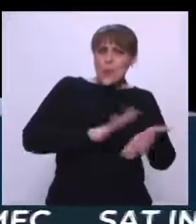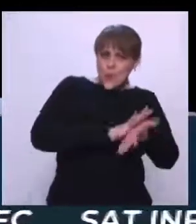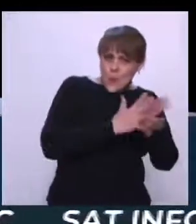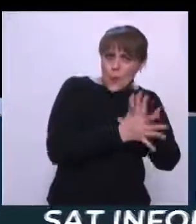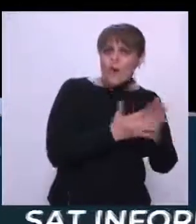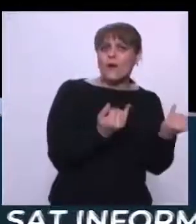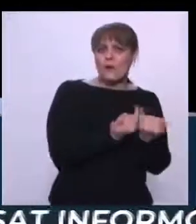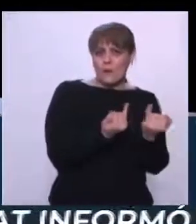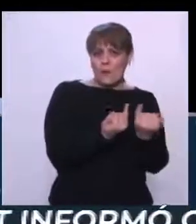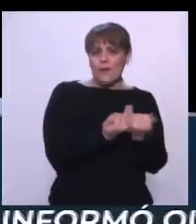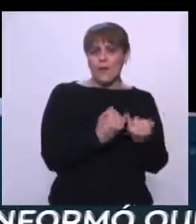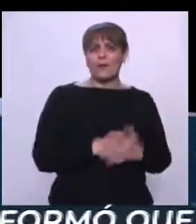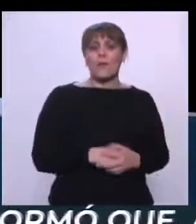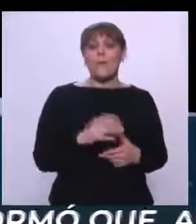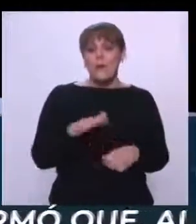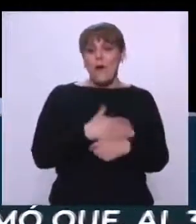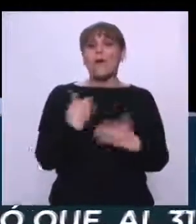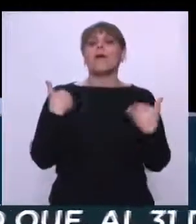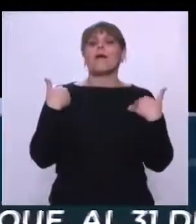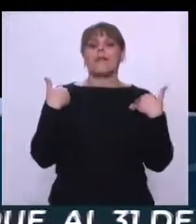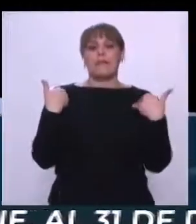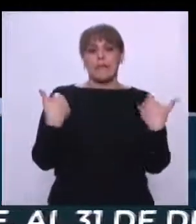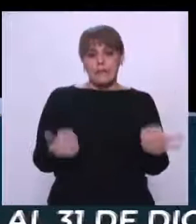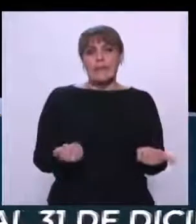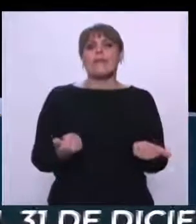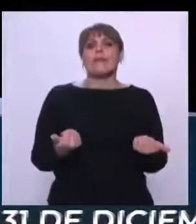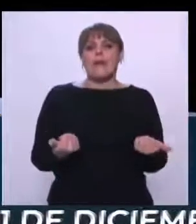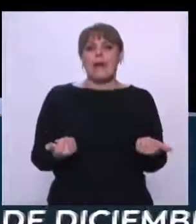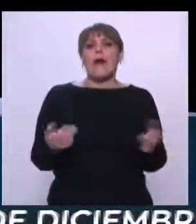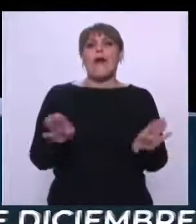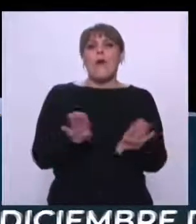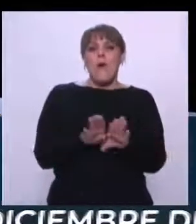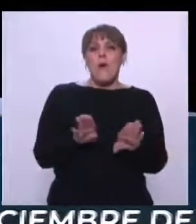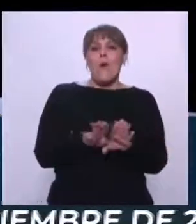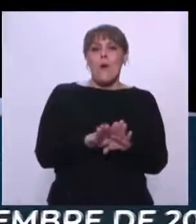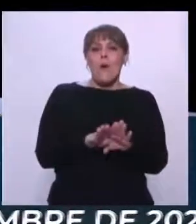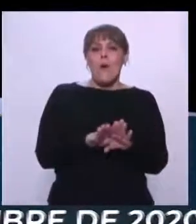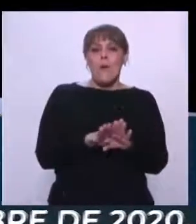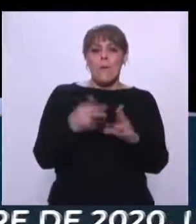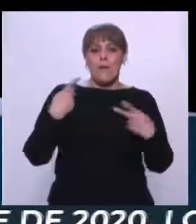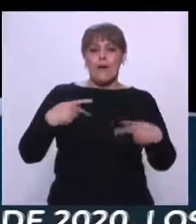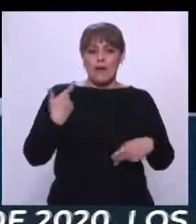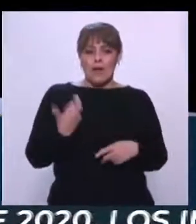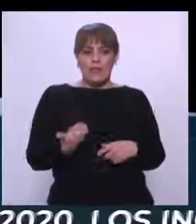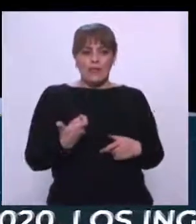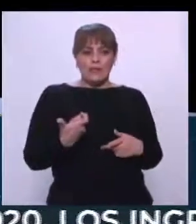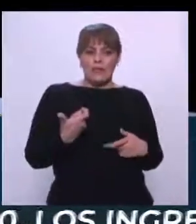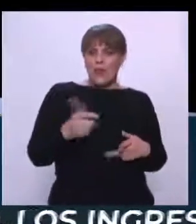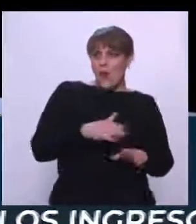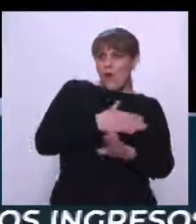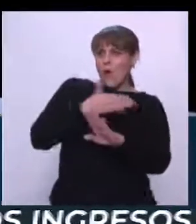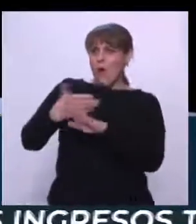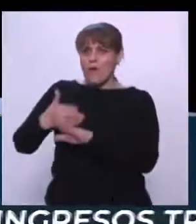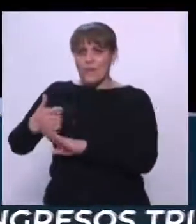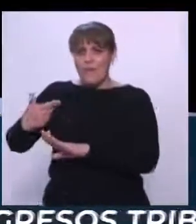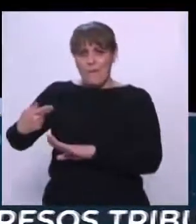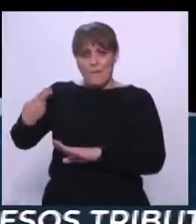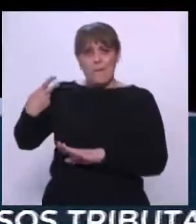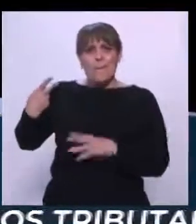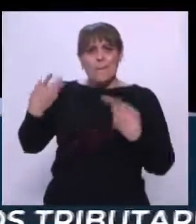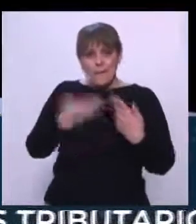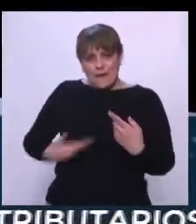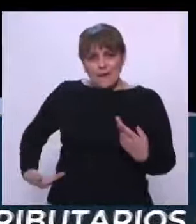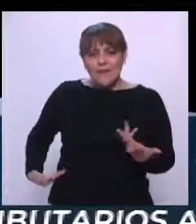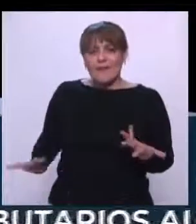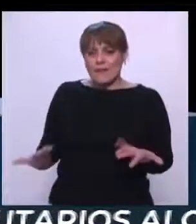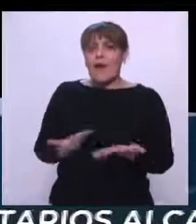muchísimo la manera en la que muchas veces actúa el poder económico en contra de las propuestas del presidente, ¿no? Entonces estamos viendo cómo cada vez